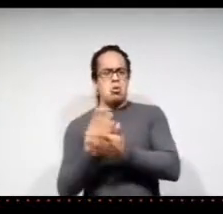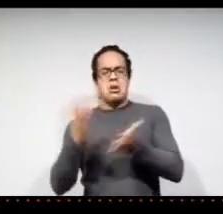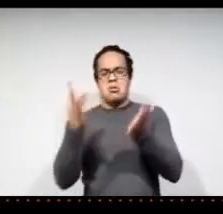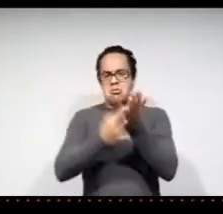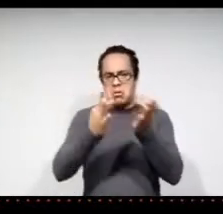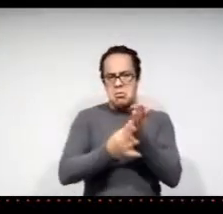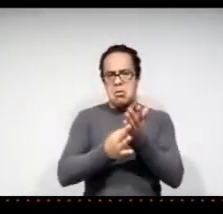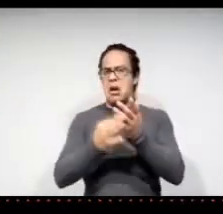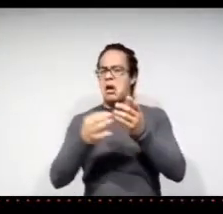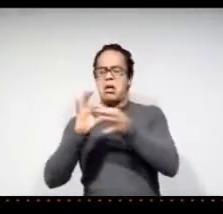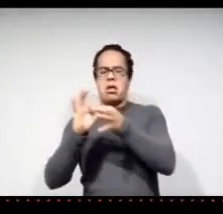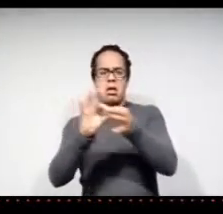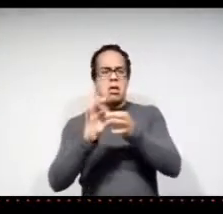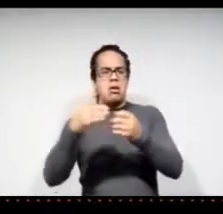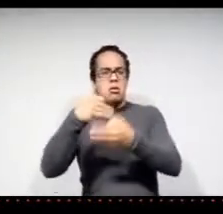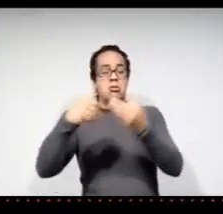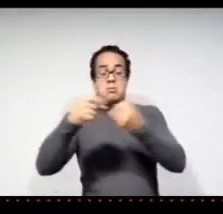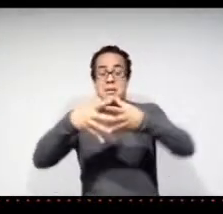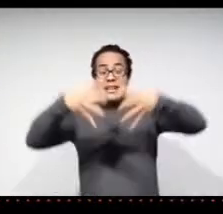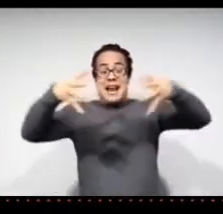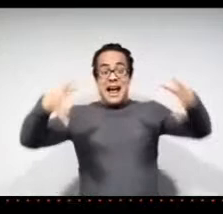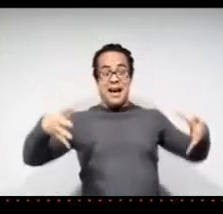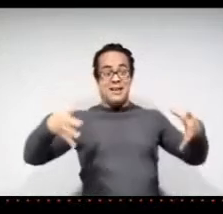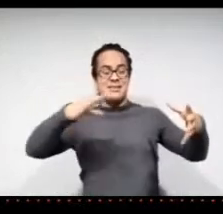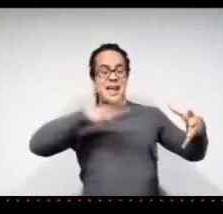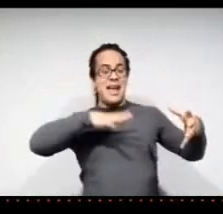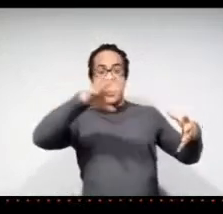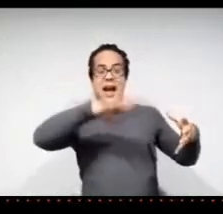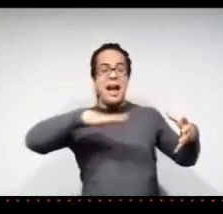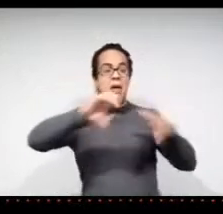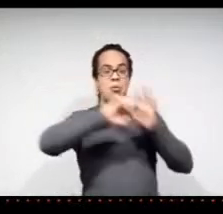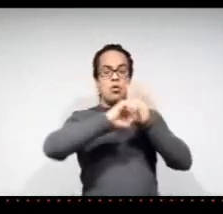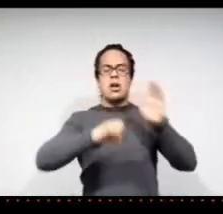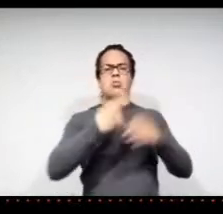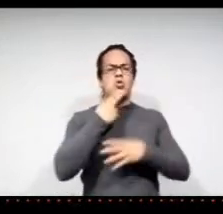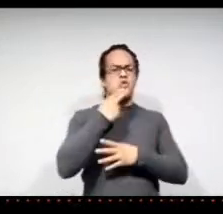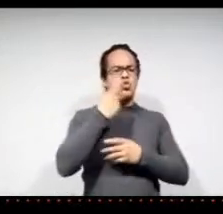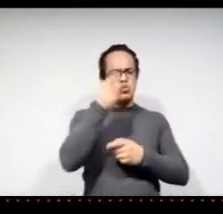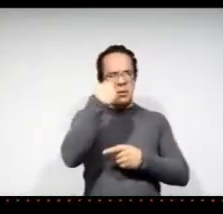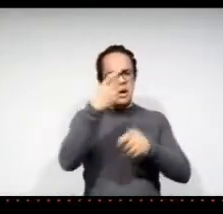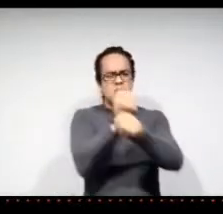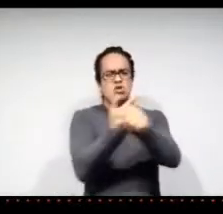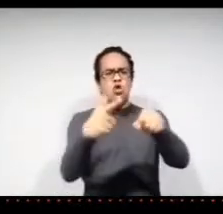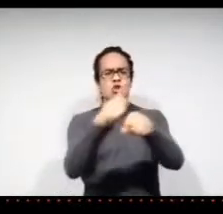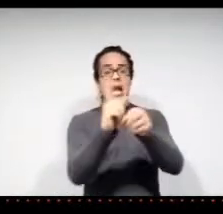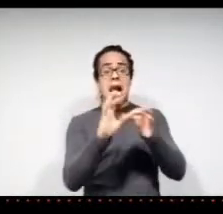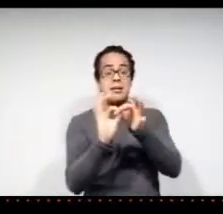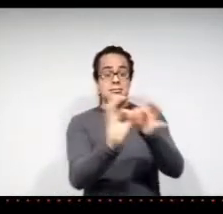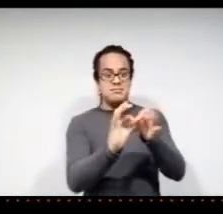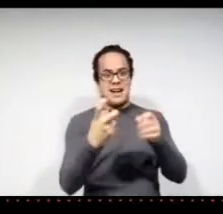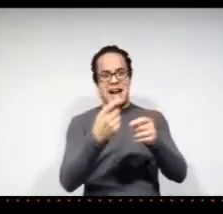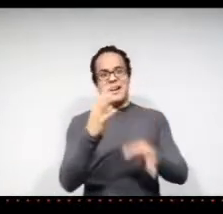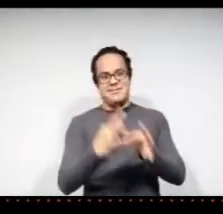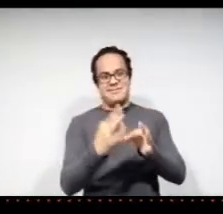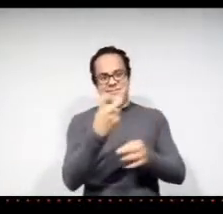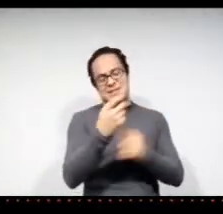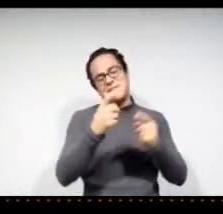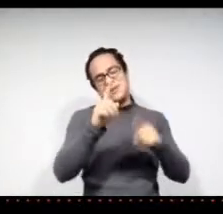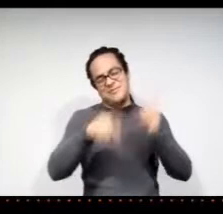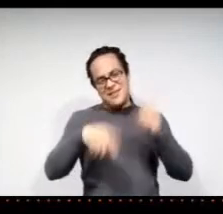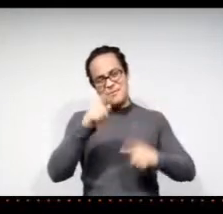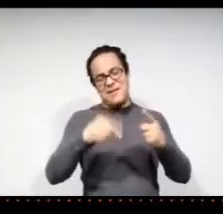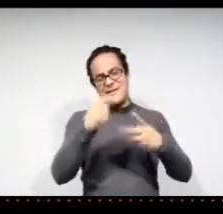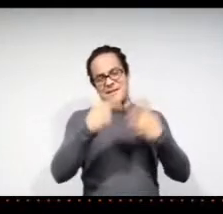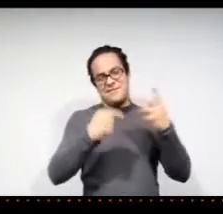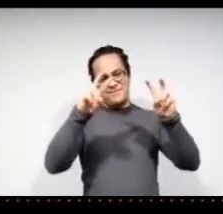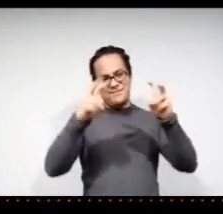en su concepto más amplio es todo lo que utilizamos para funcionar como sociedad, ¿no? Claro, depende del marco de